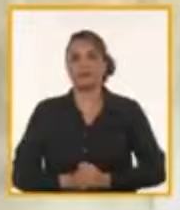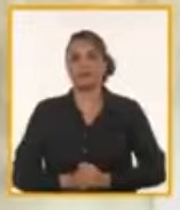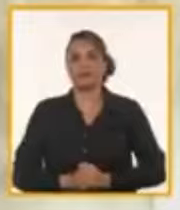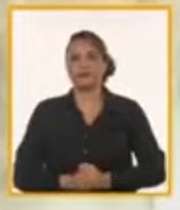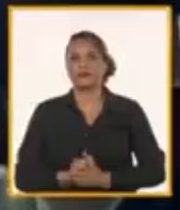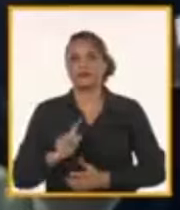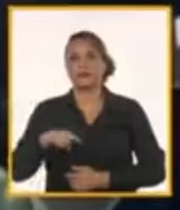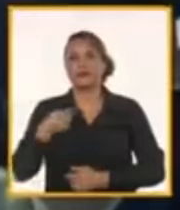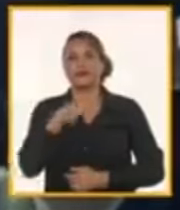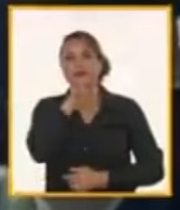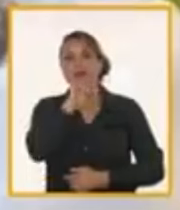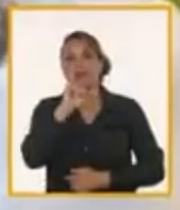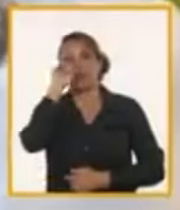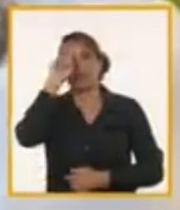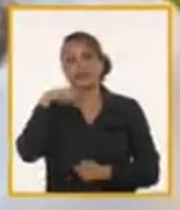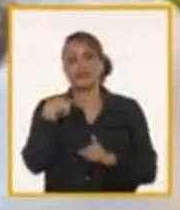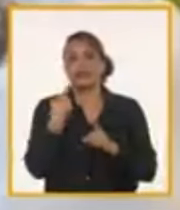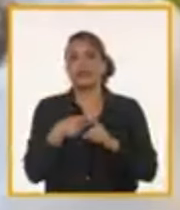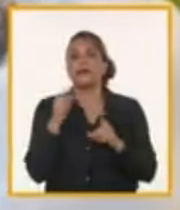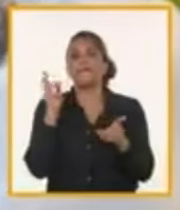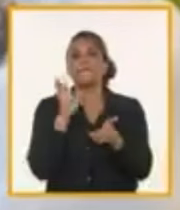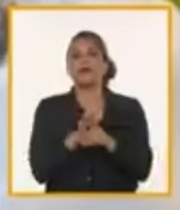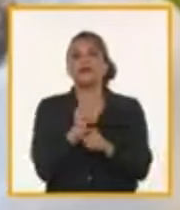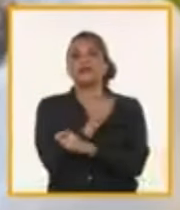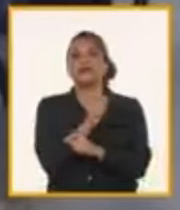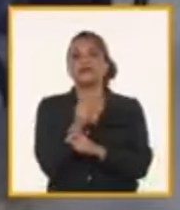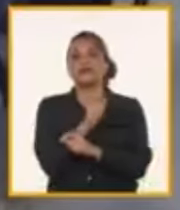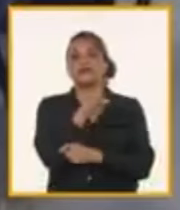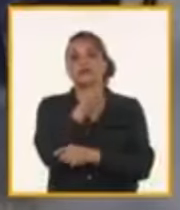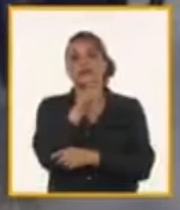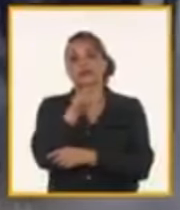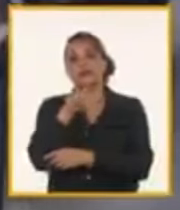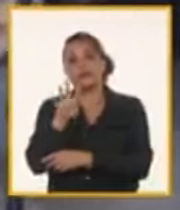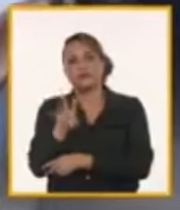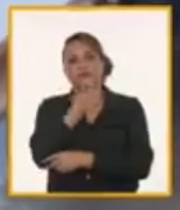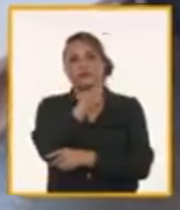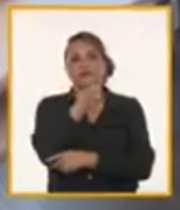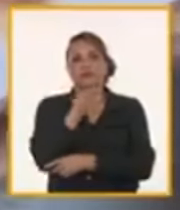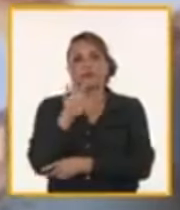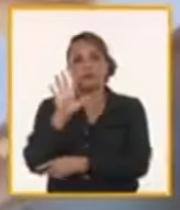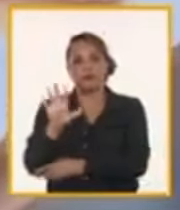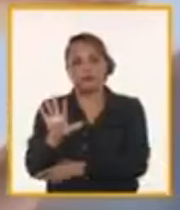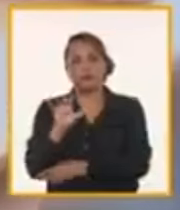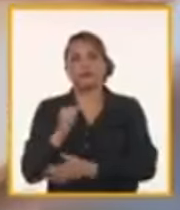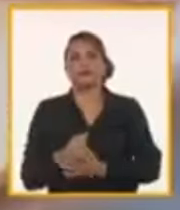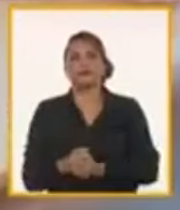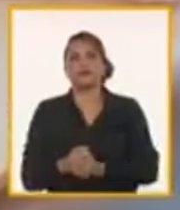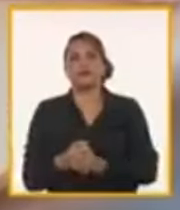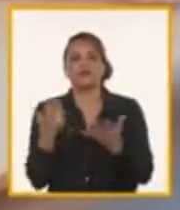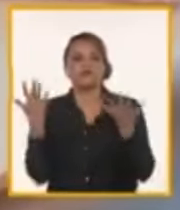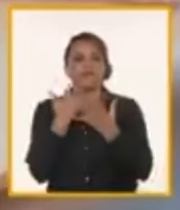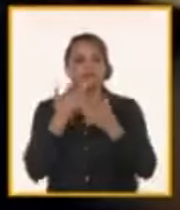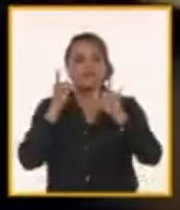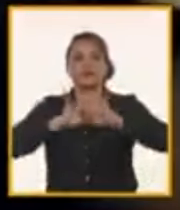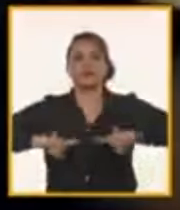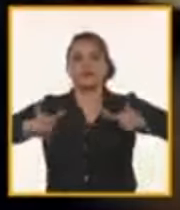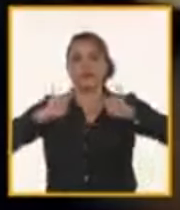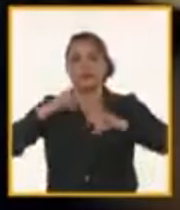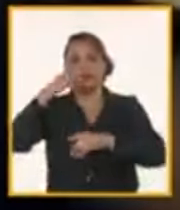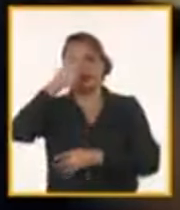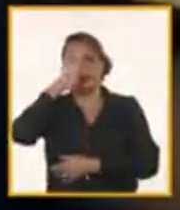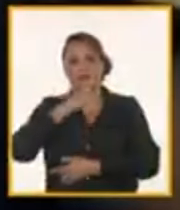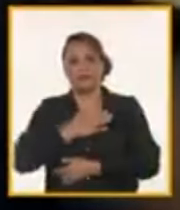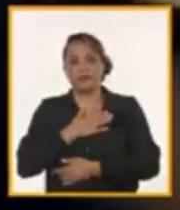próximo 16 de septiembre comenzará el curso escolar 2024-2025 para la educación superior en el país las